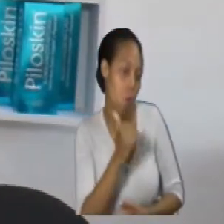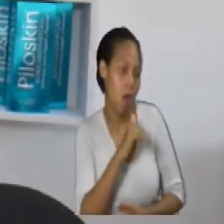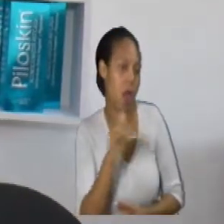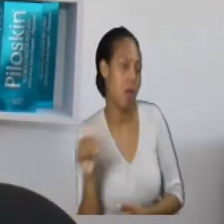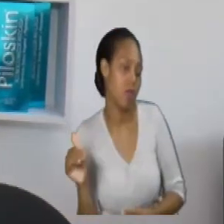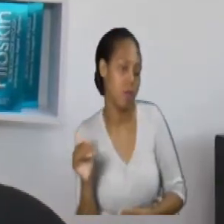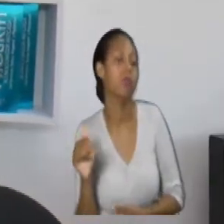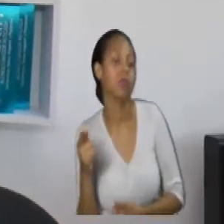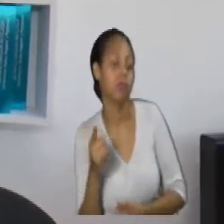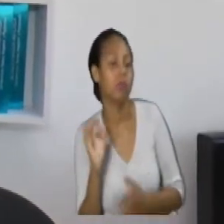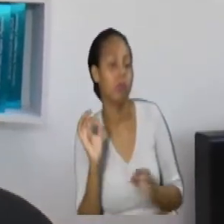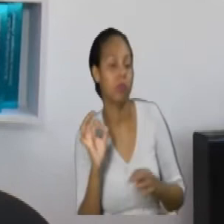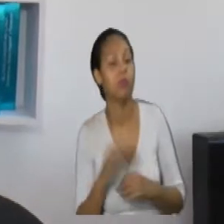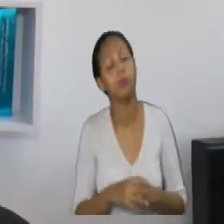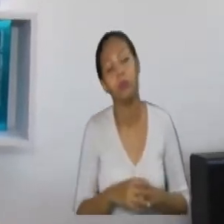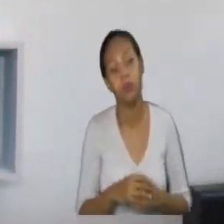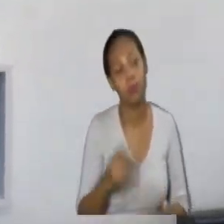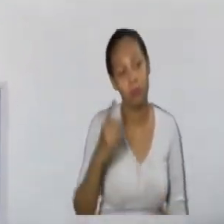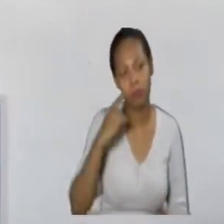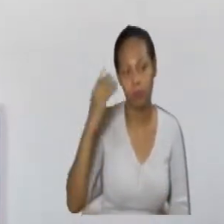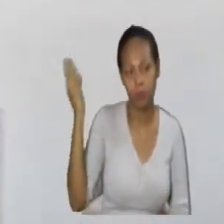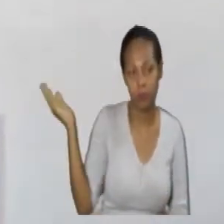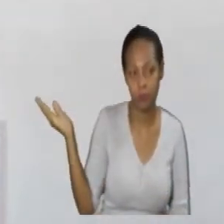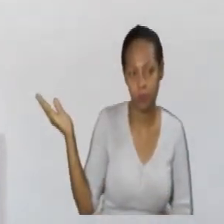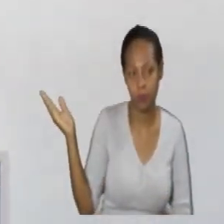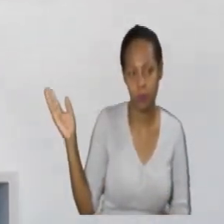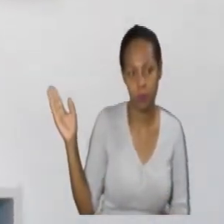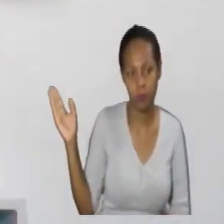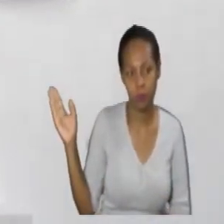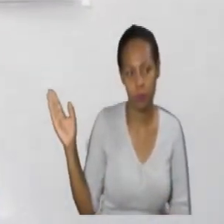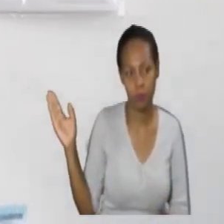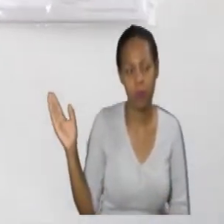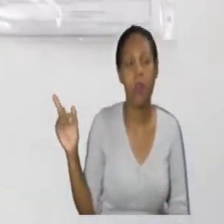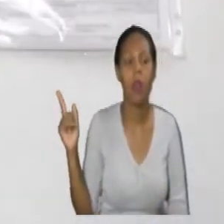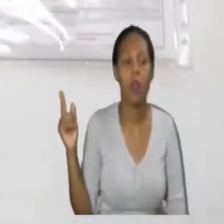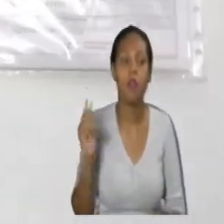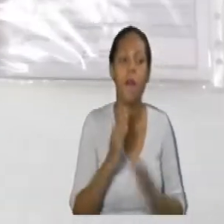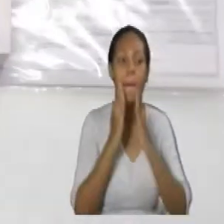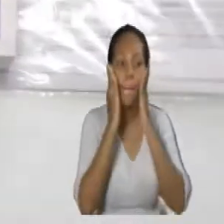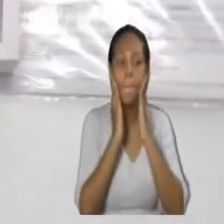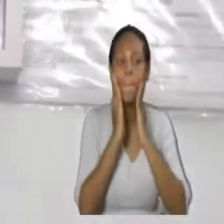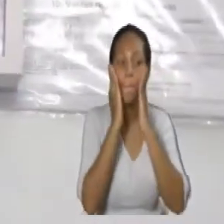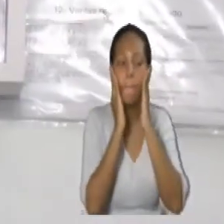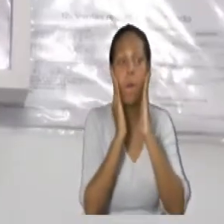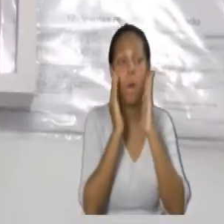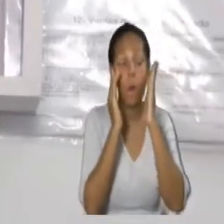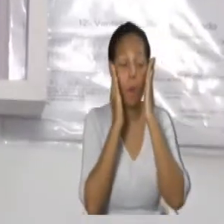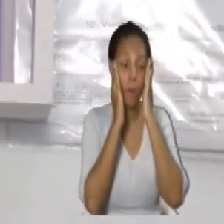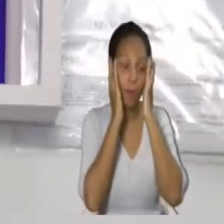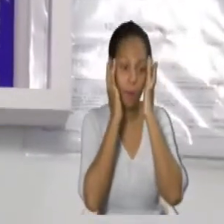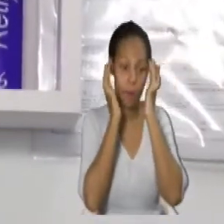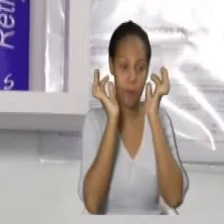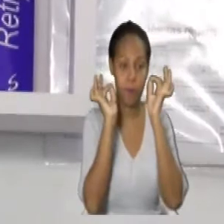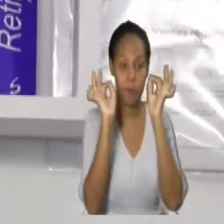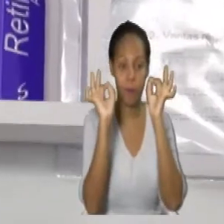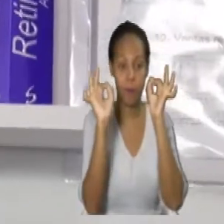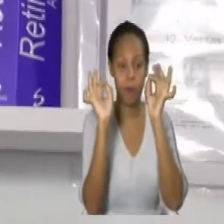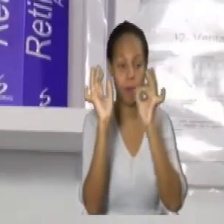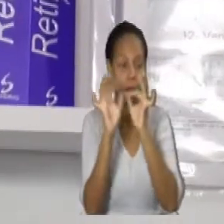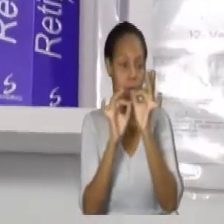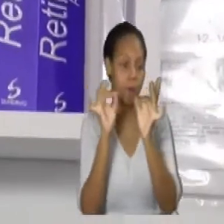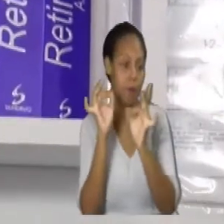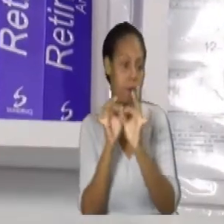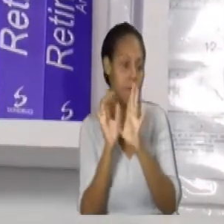Retimas Face, que es un hidratante antiedad para humectar la piel todo el día, lo